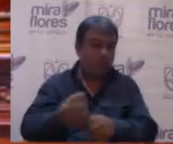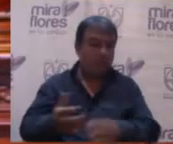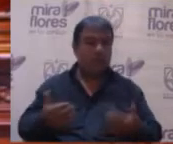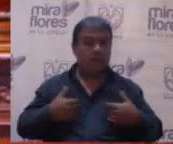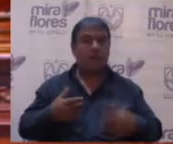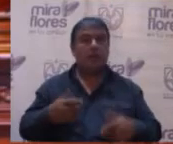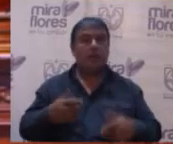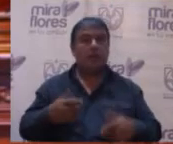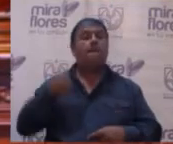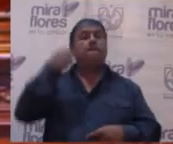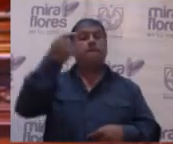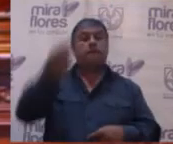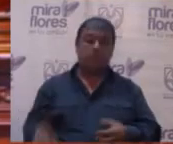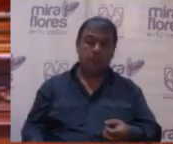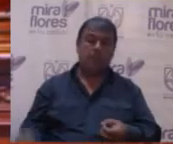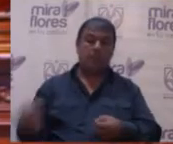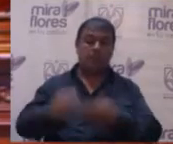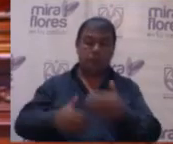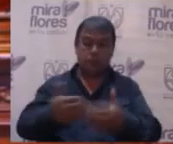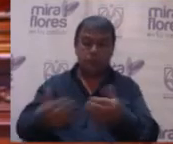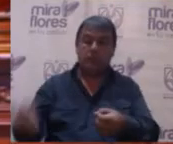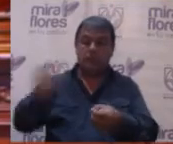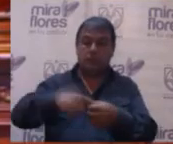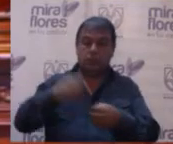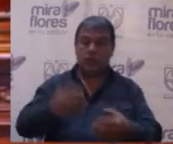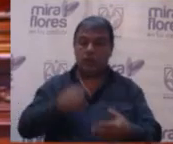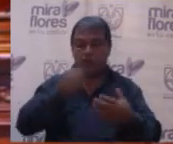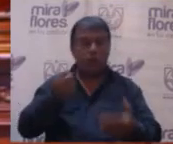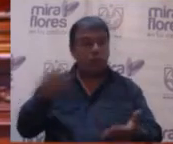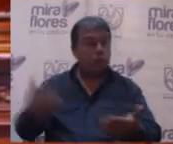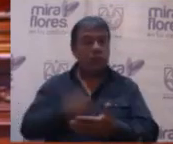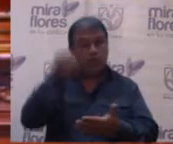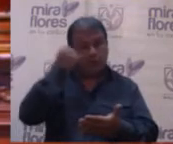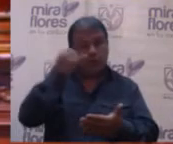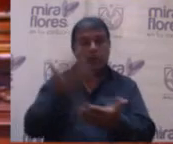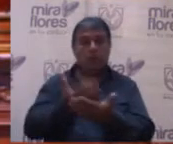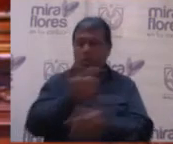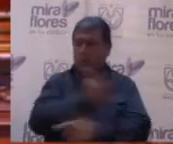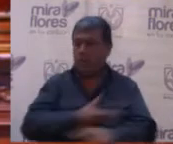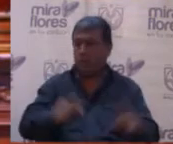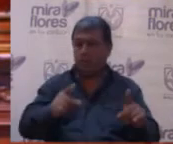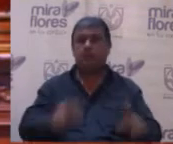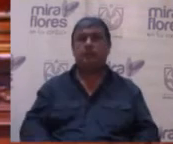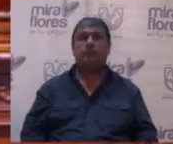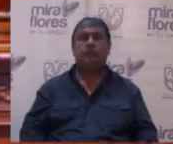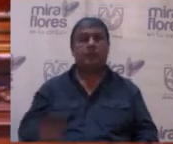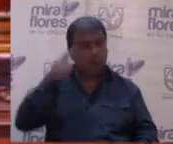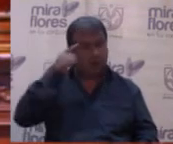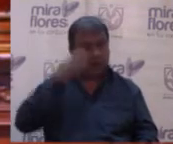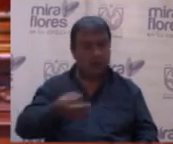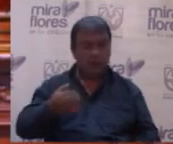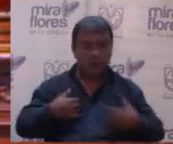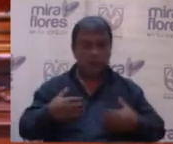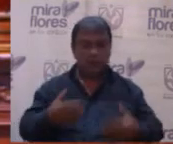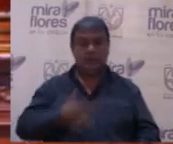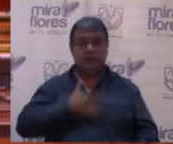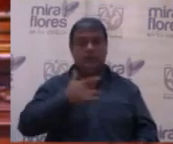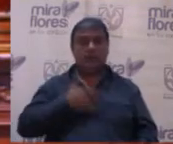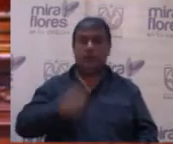próximo proceso participativo se pueden hacer estos planteamientos con toda libertad. Lo que creo nosotros nos tenemos que